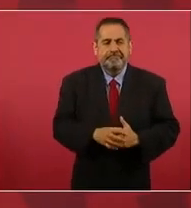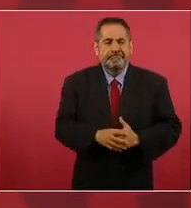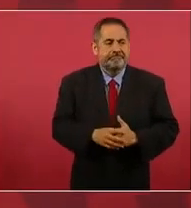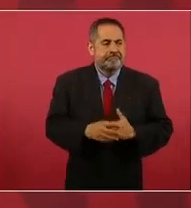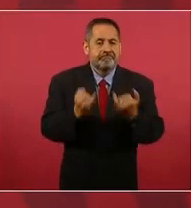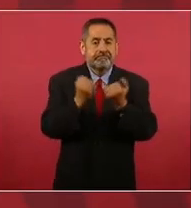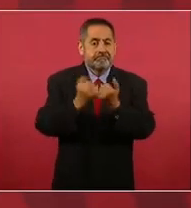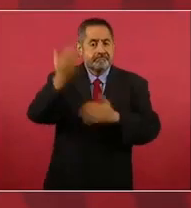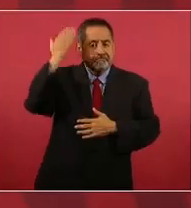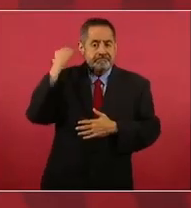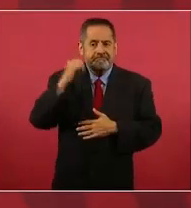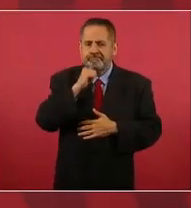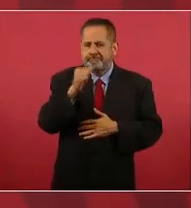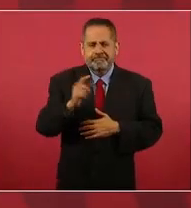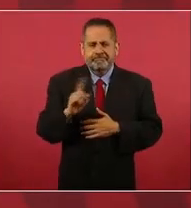Ya no es como antes.